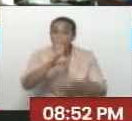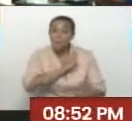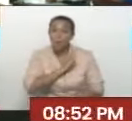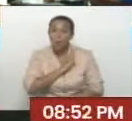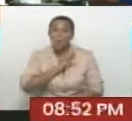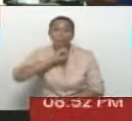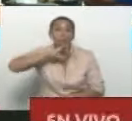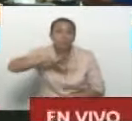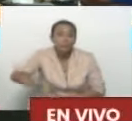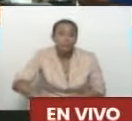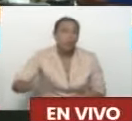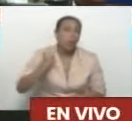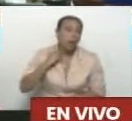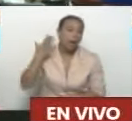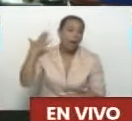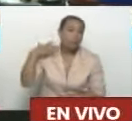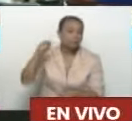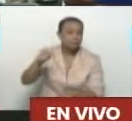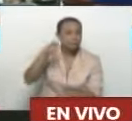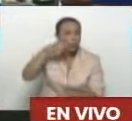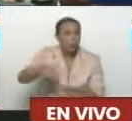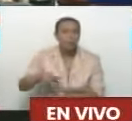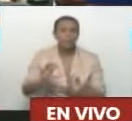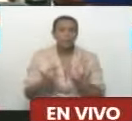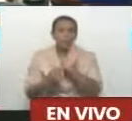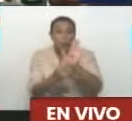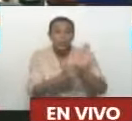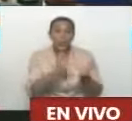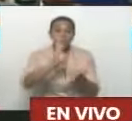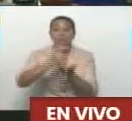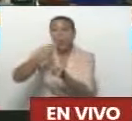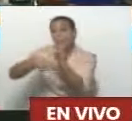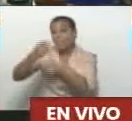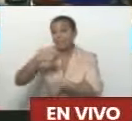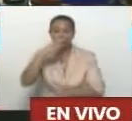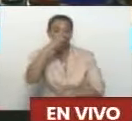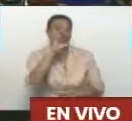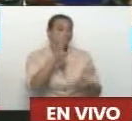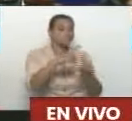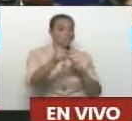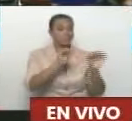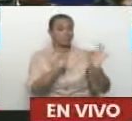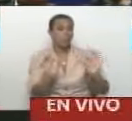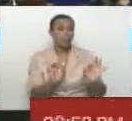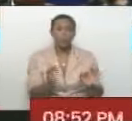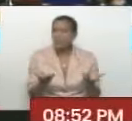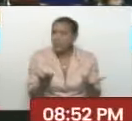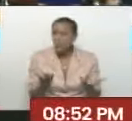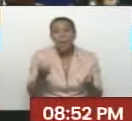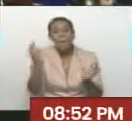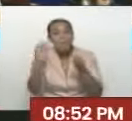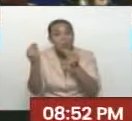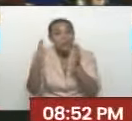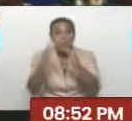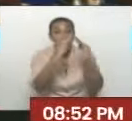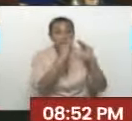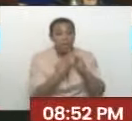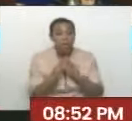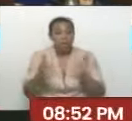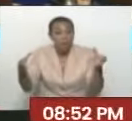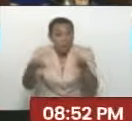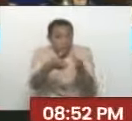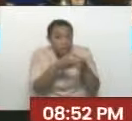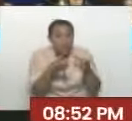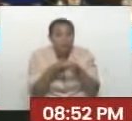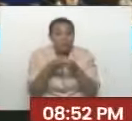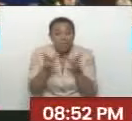pueblos. Esto es muy importante porque, más allá de que hayan centros comerciales y hoteles 5 estrellas, hay muchas comunidades que se están organizando